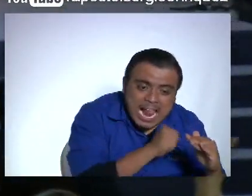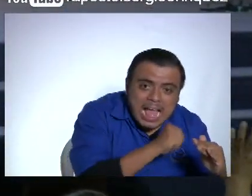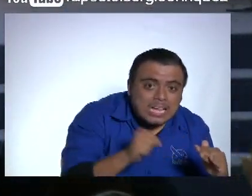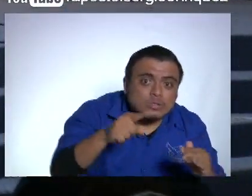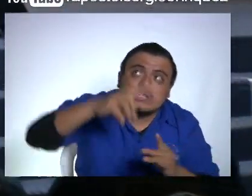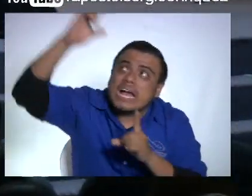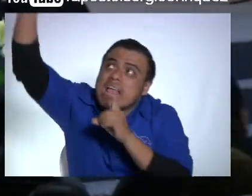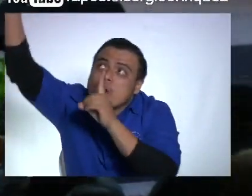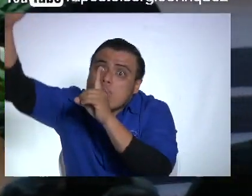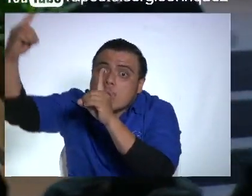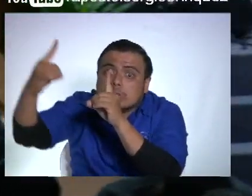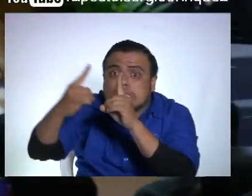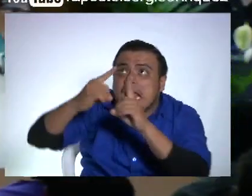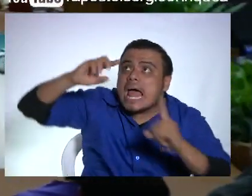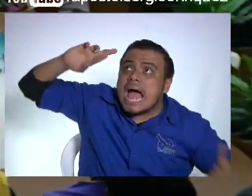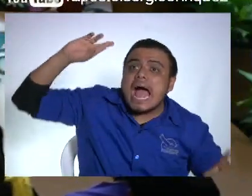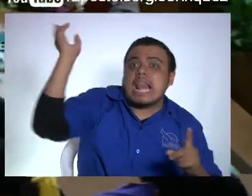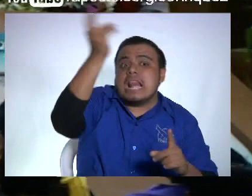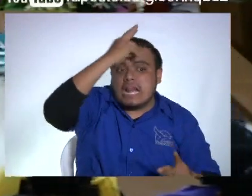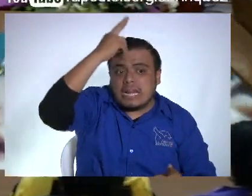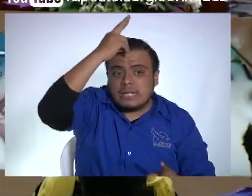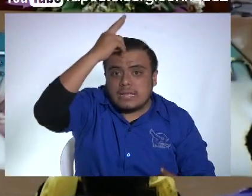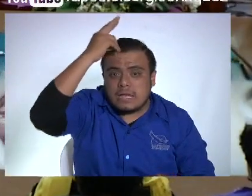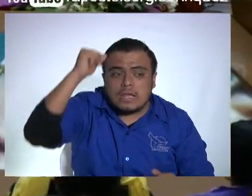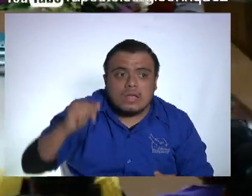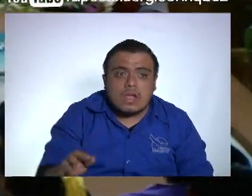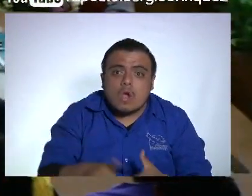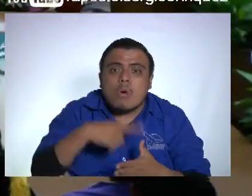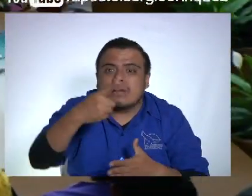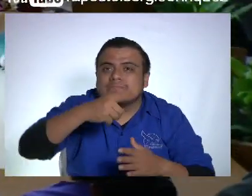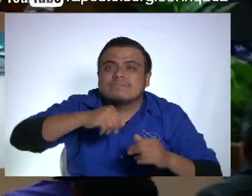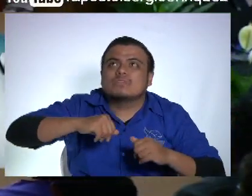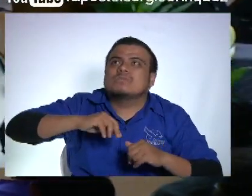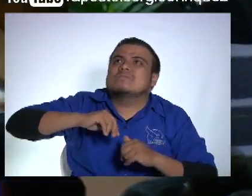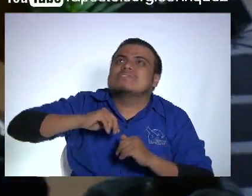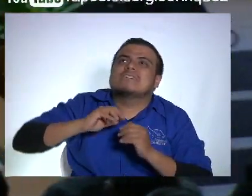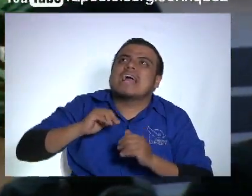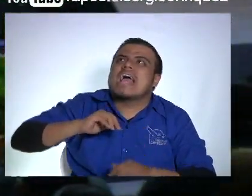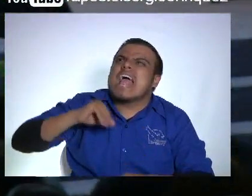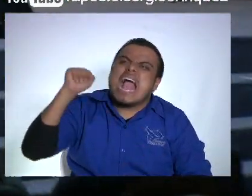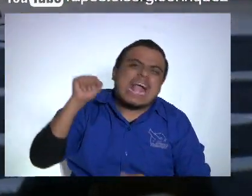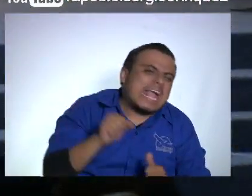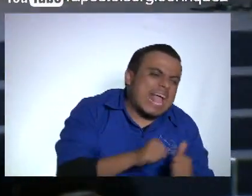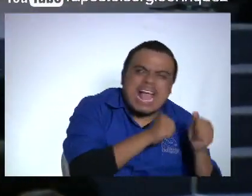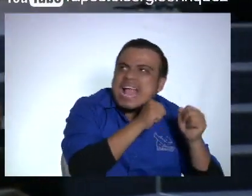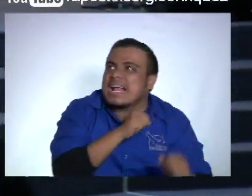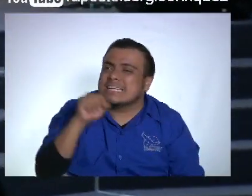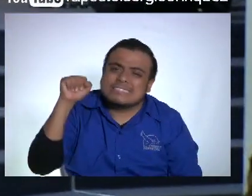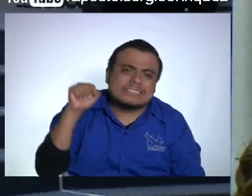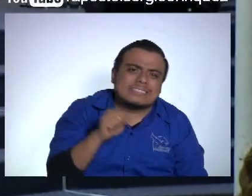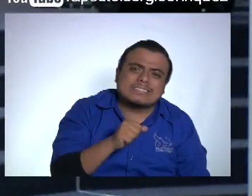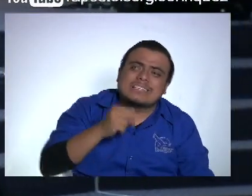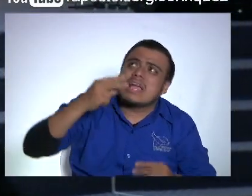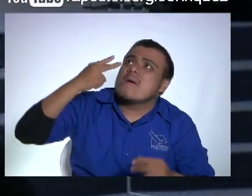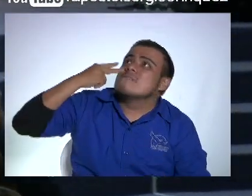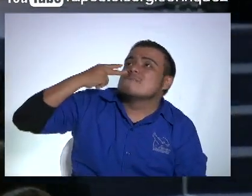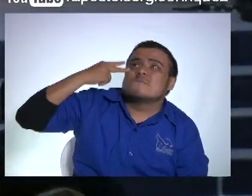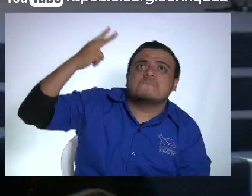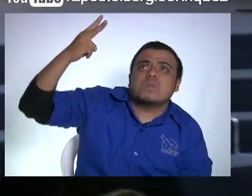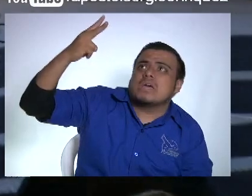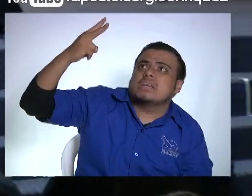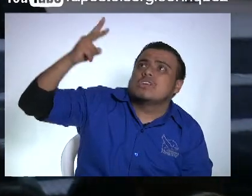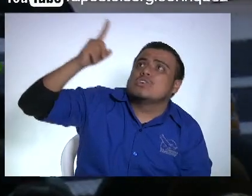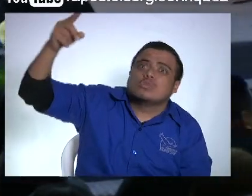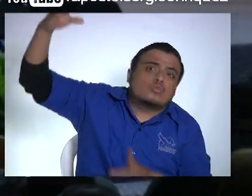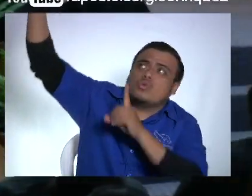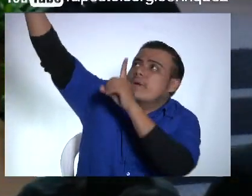de Reyes y Señor de Señores. Cuando estés levantando tu voz, cuando estés alzando tu mirada, vas a encontrar al